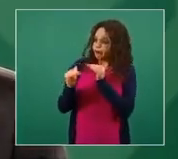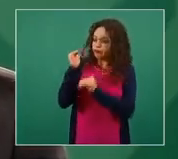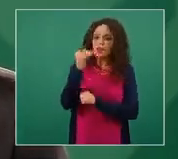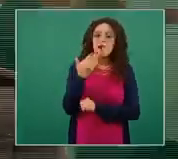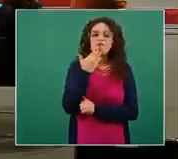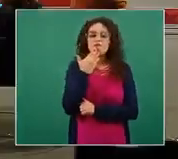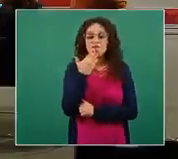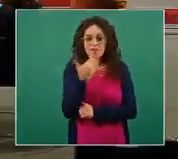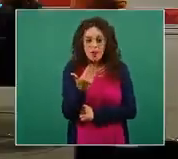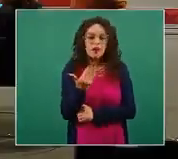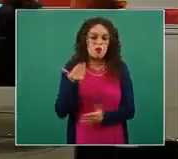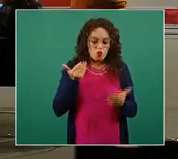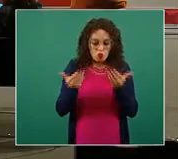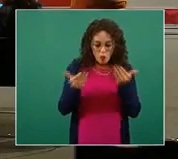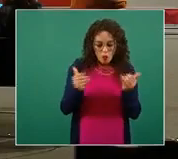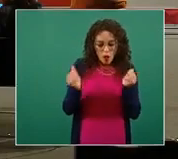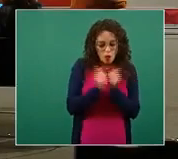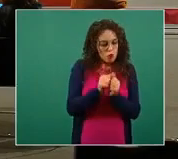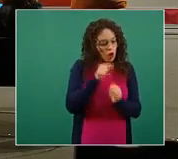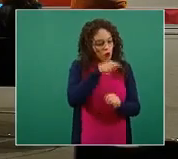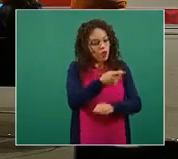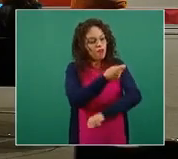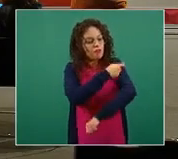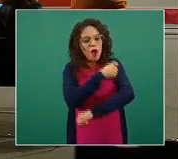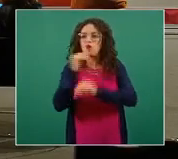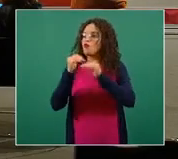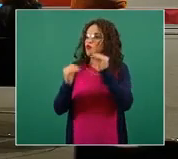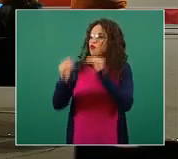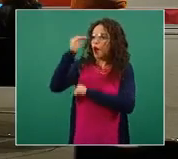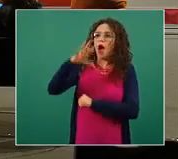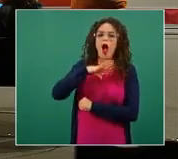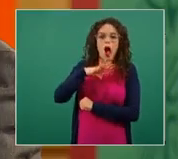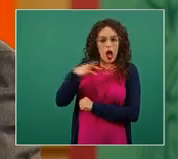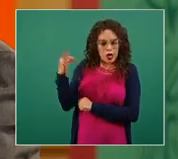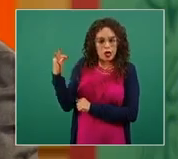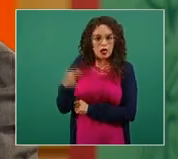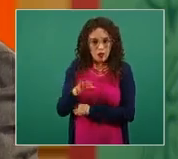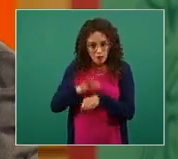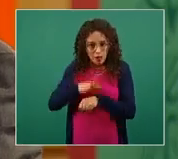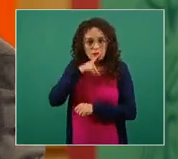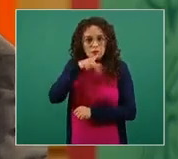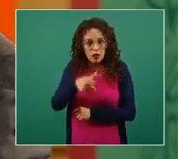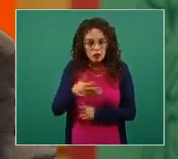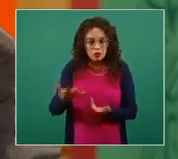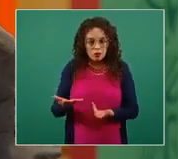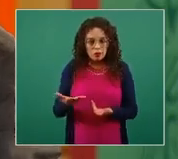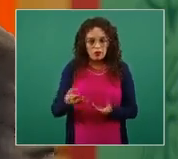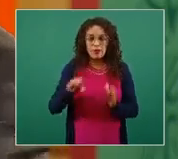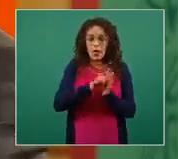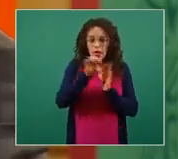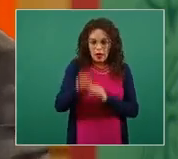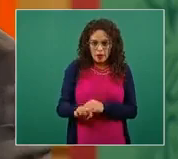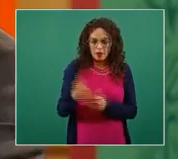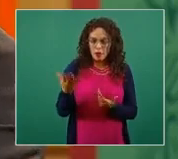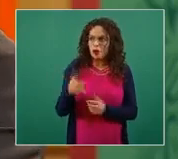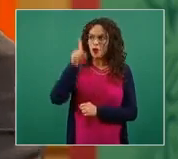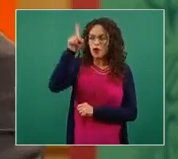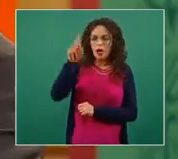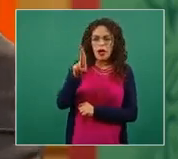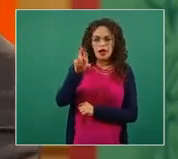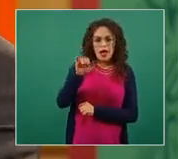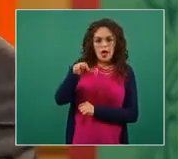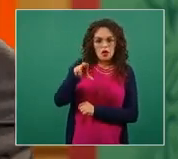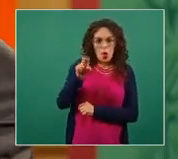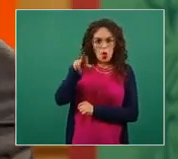de alta eficacia. Y otro estudio que la semana pasada empezó en el Reino Unido. ¿Qué pasa si